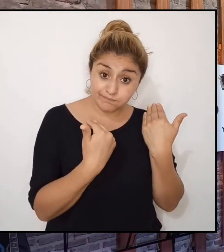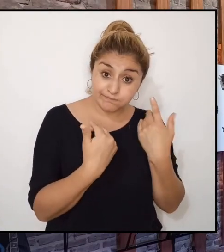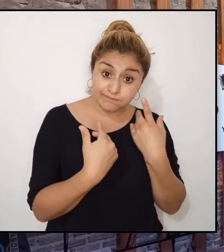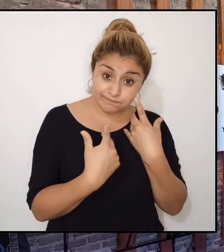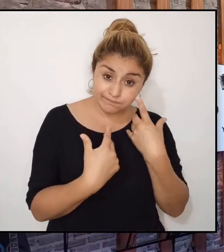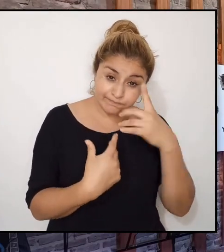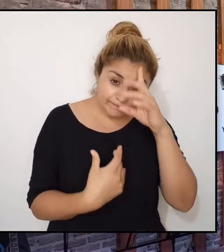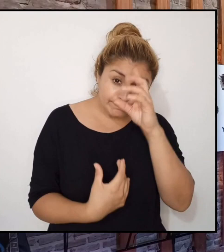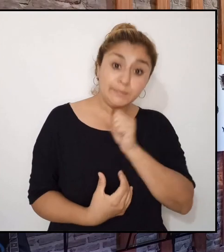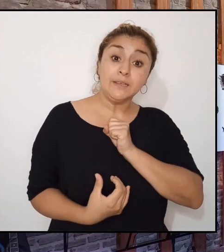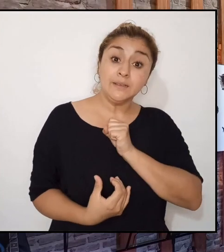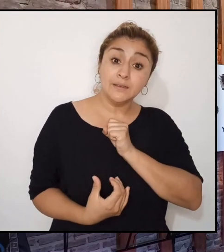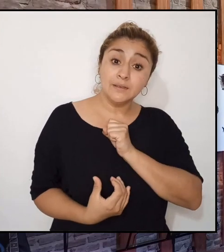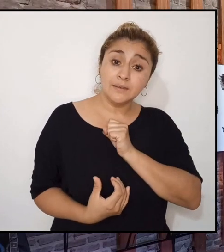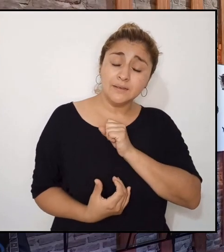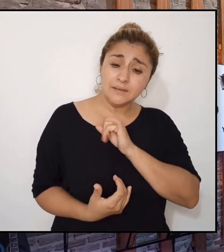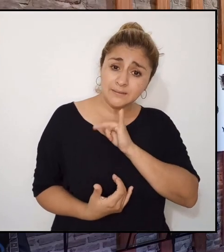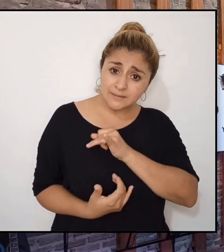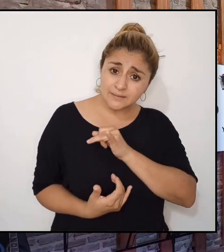Ayer nos visitó justamente